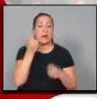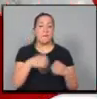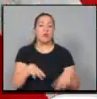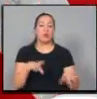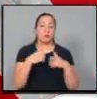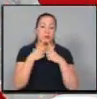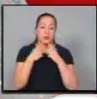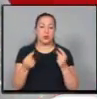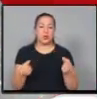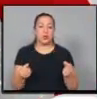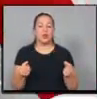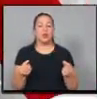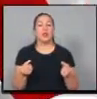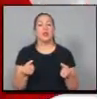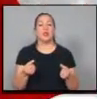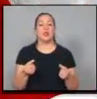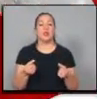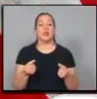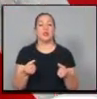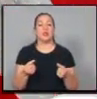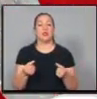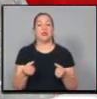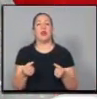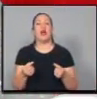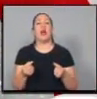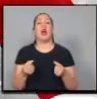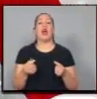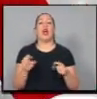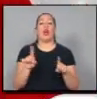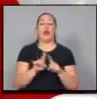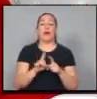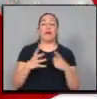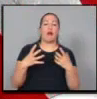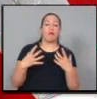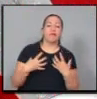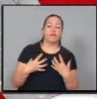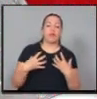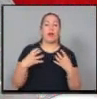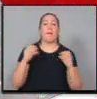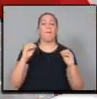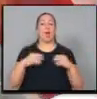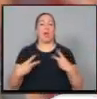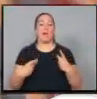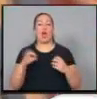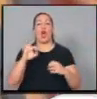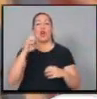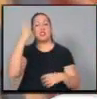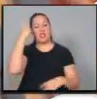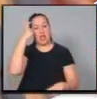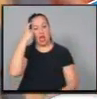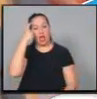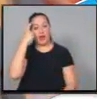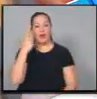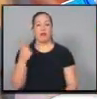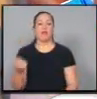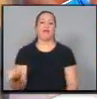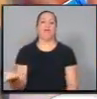Oh, ¿por qué? Pone siliconas o cerebro, pone. Upa. Empezó a tirar palito. No, no, ¿para